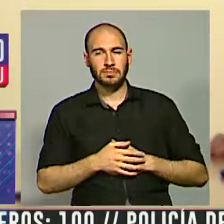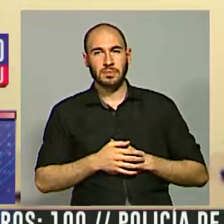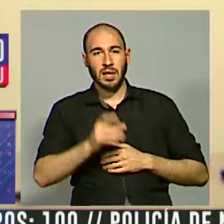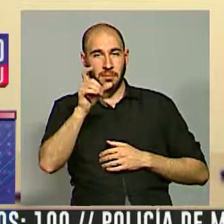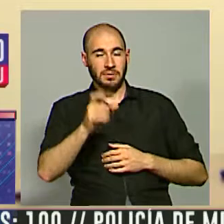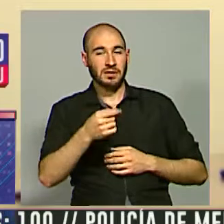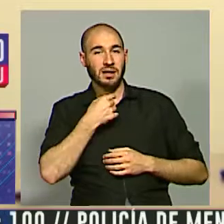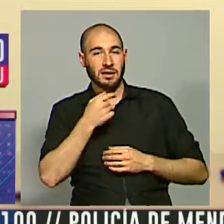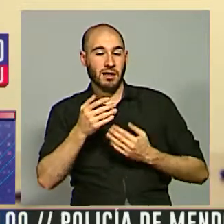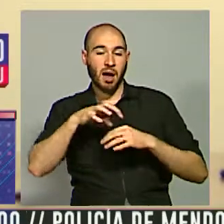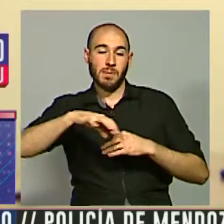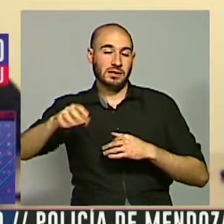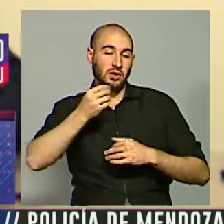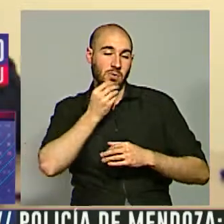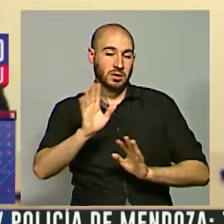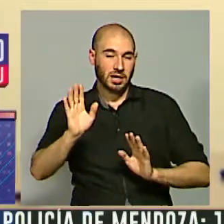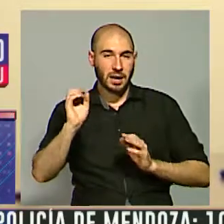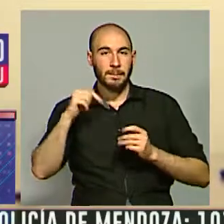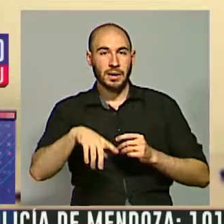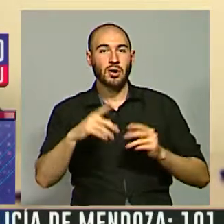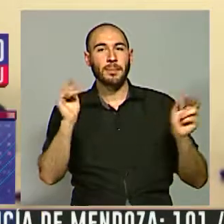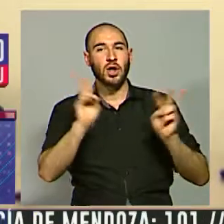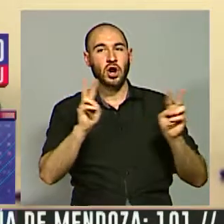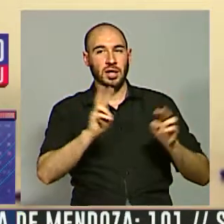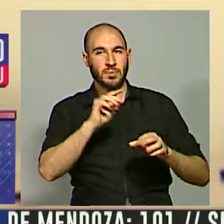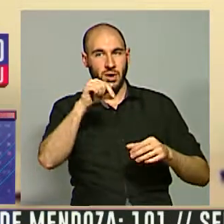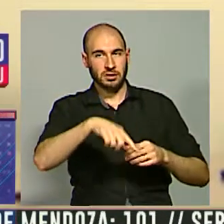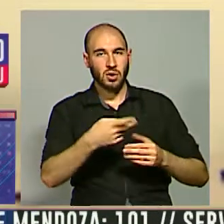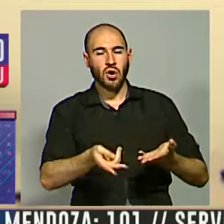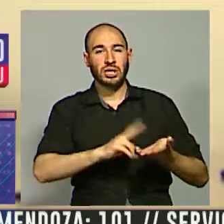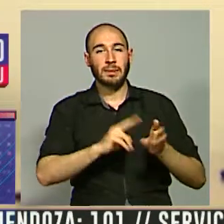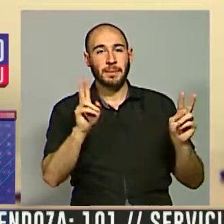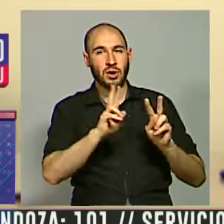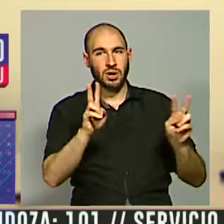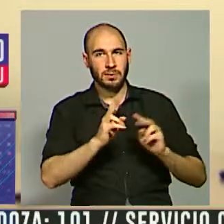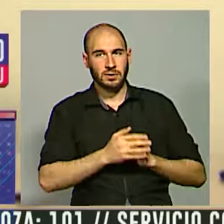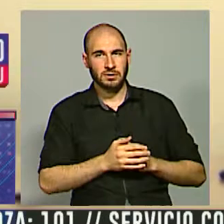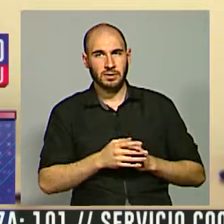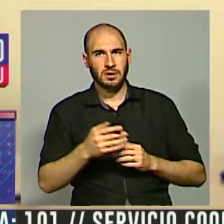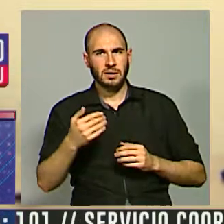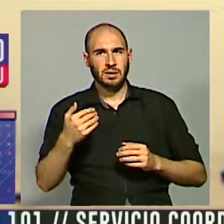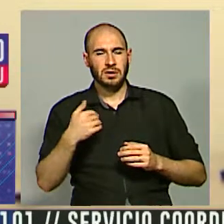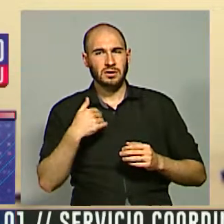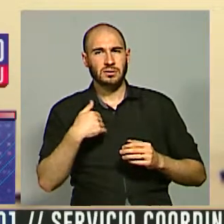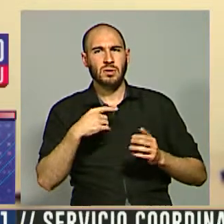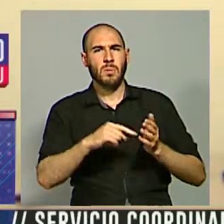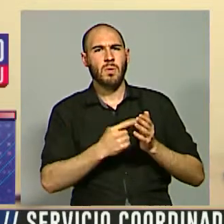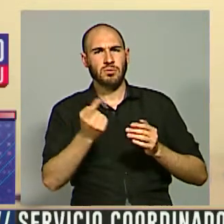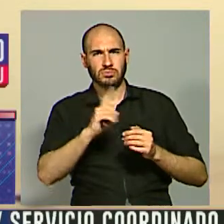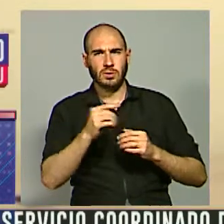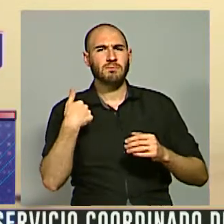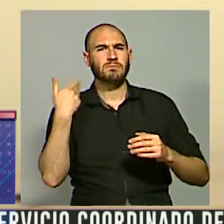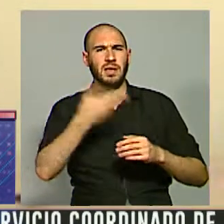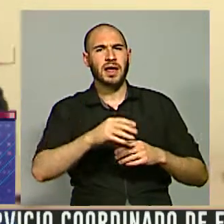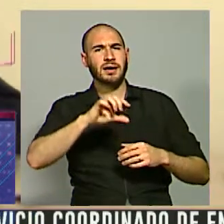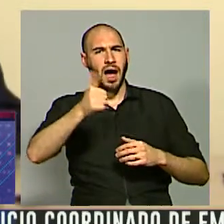quiera hacer rancho aparte, que lo haga, pero este es el peronismo, vuelve el peronismo, y no venimos para sacar 5 puntos, venimos para